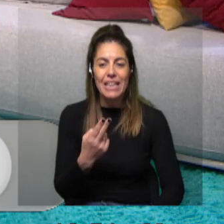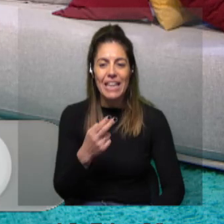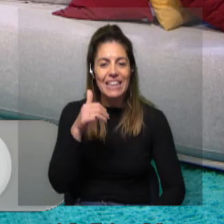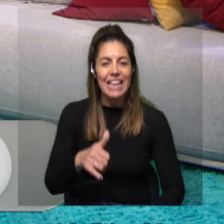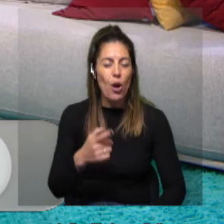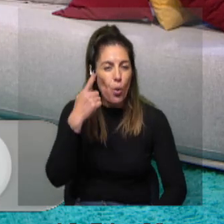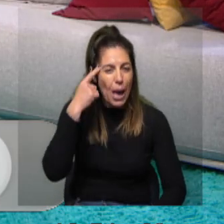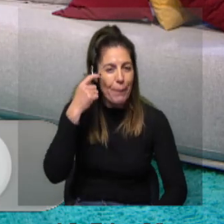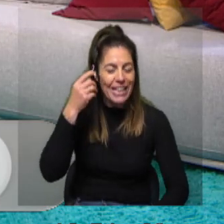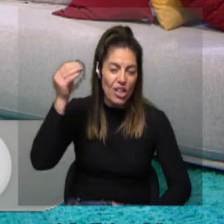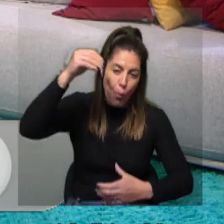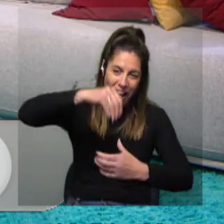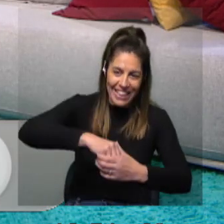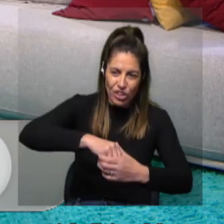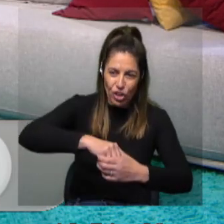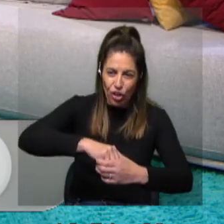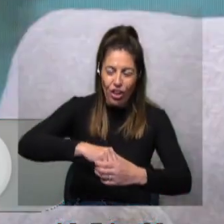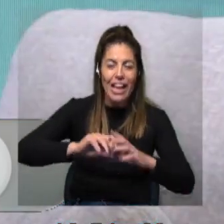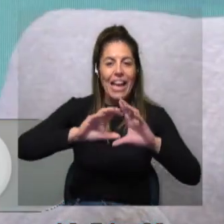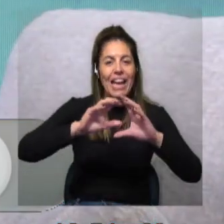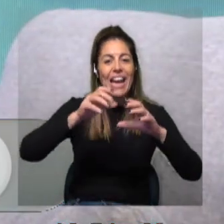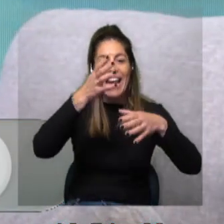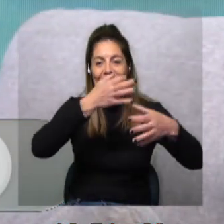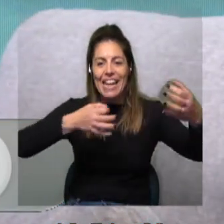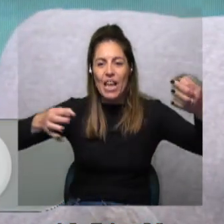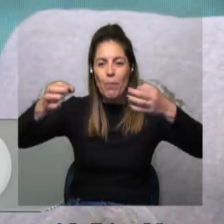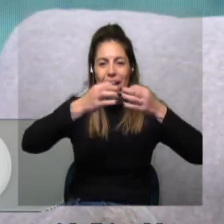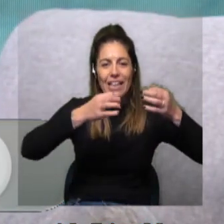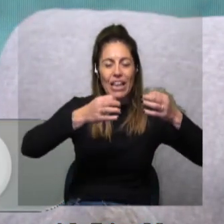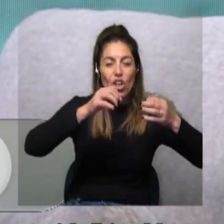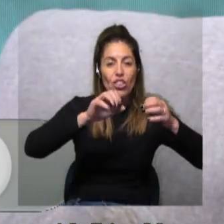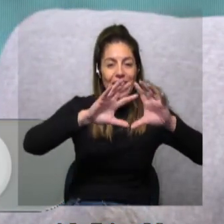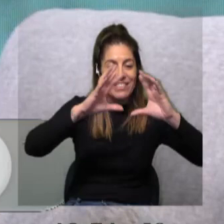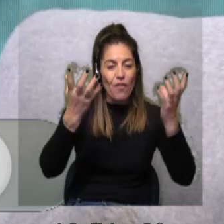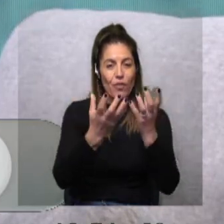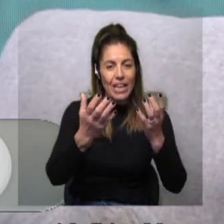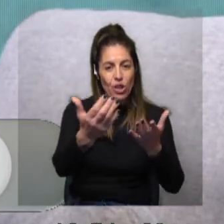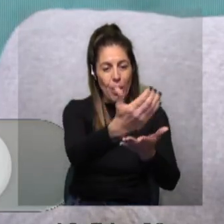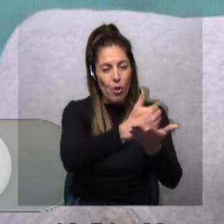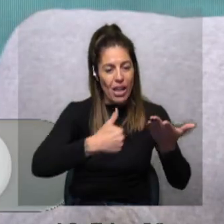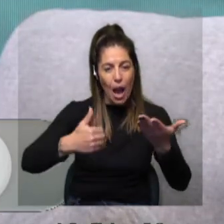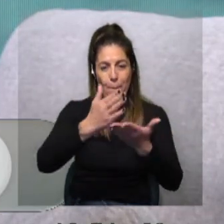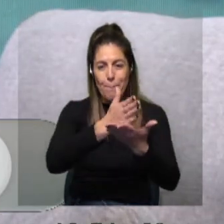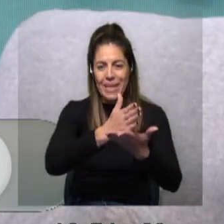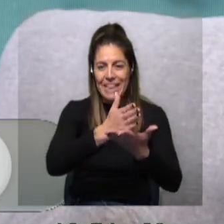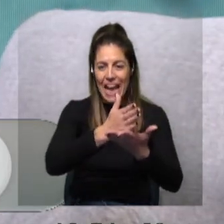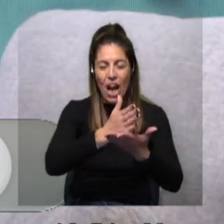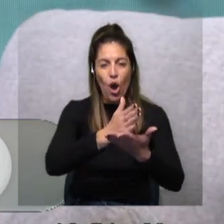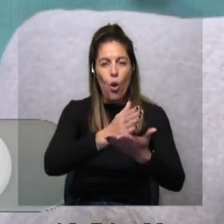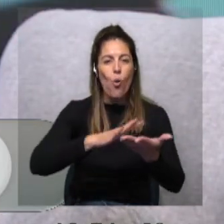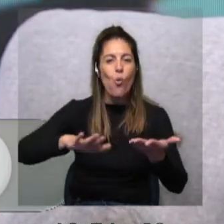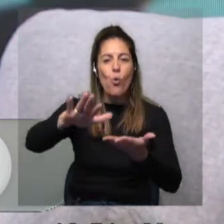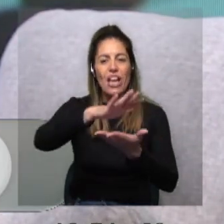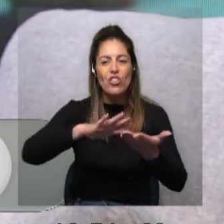una experiencia inmersiva. En el planetario lo que hacemos, de esa esfera tomamos la mitad, por ser media esfera, lo que elegimos es una zona